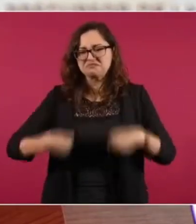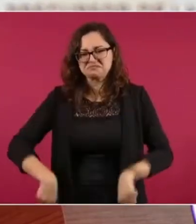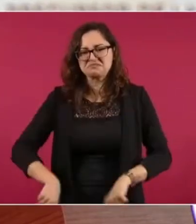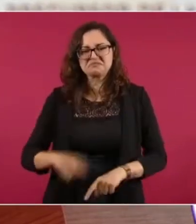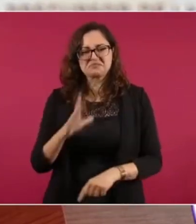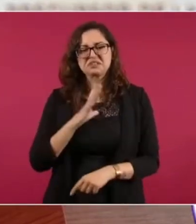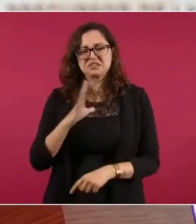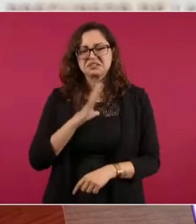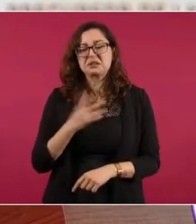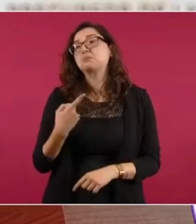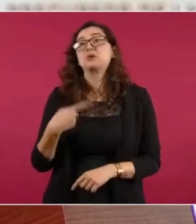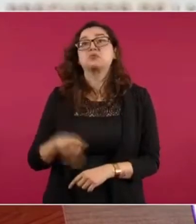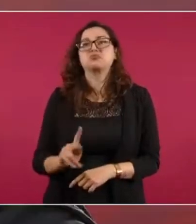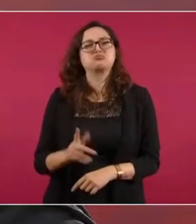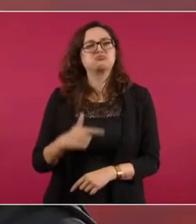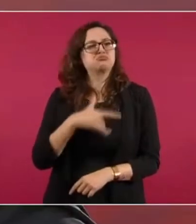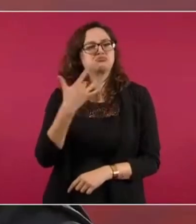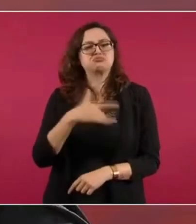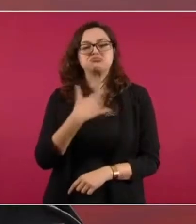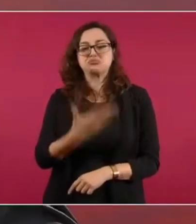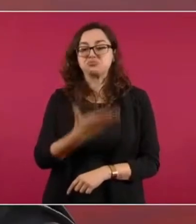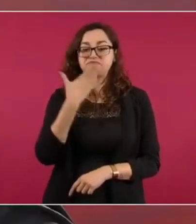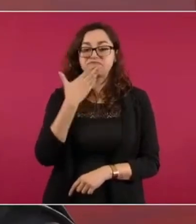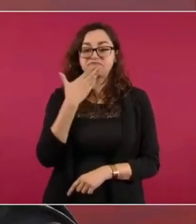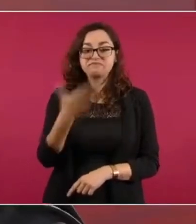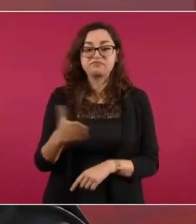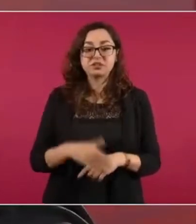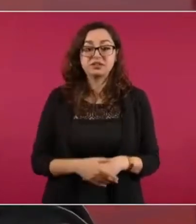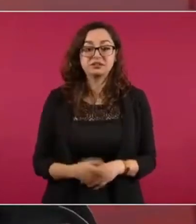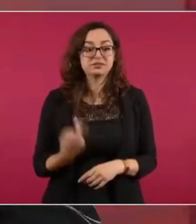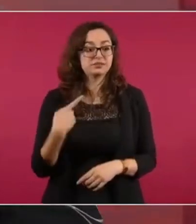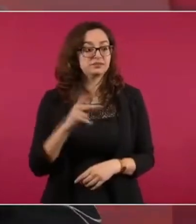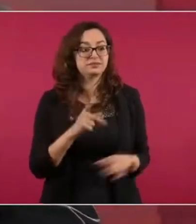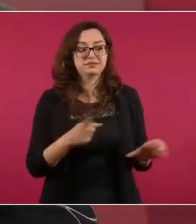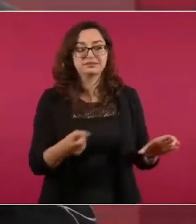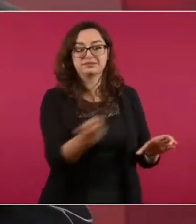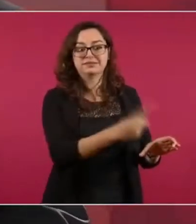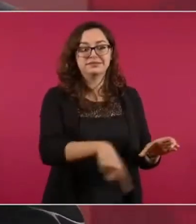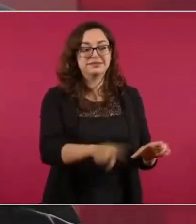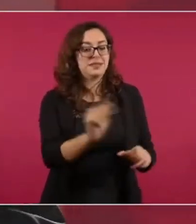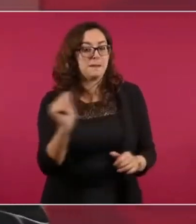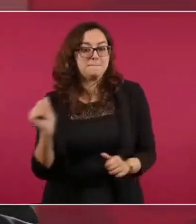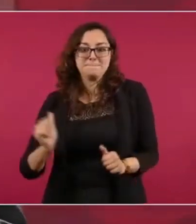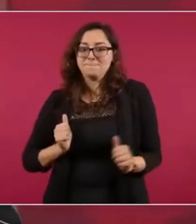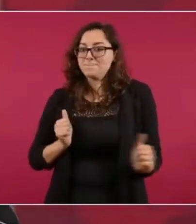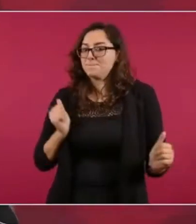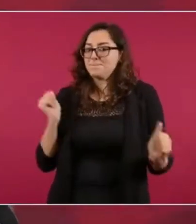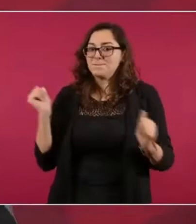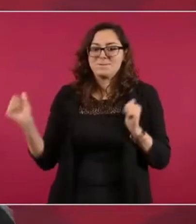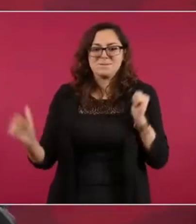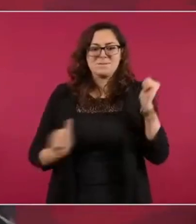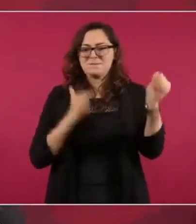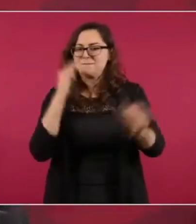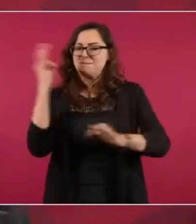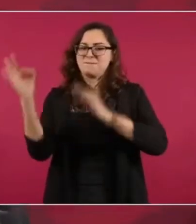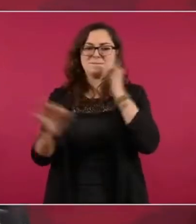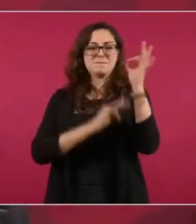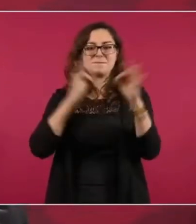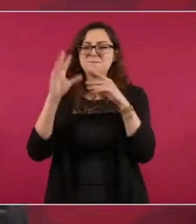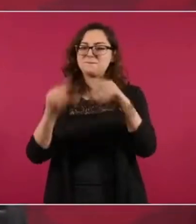Pues estoy muy bien, pero le hicieron un escándalo tremendo, ¿no?